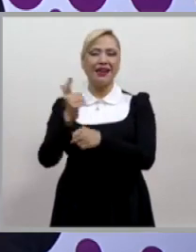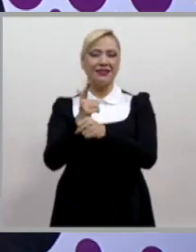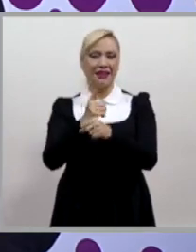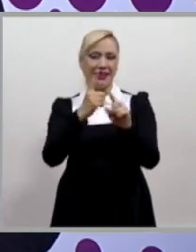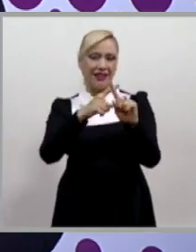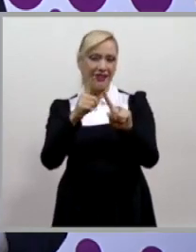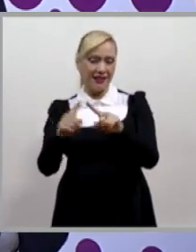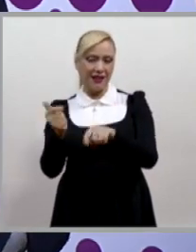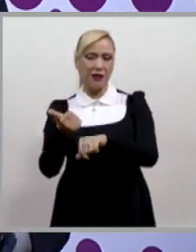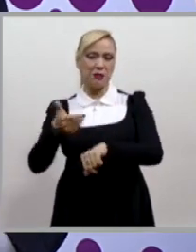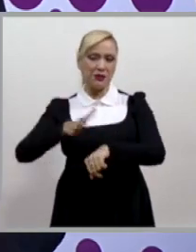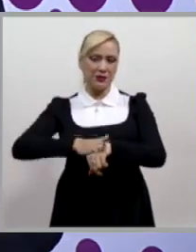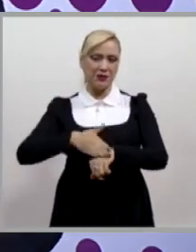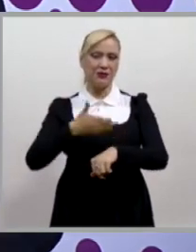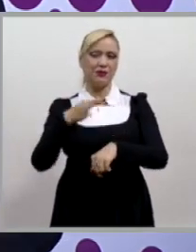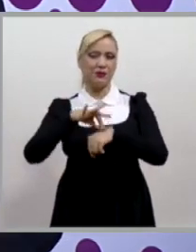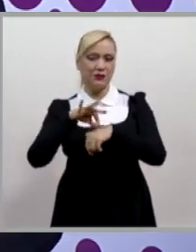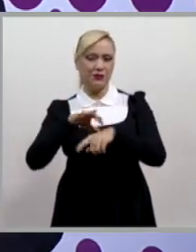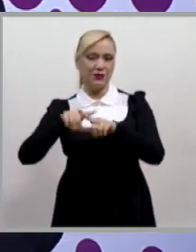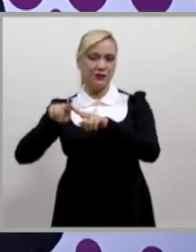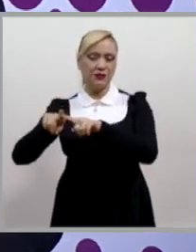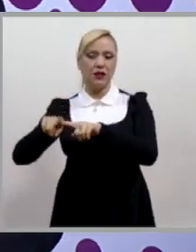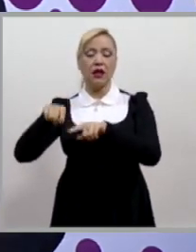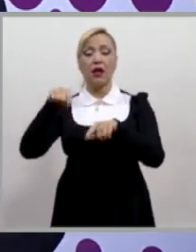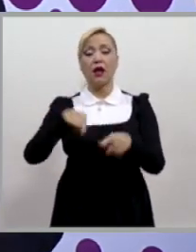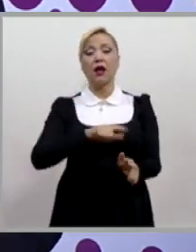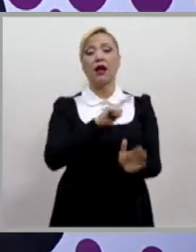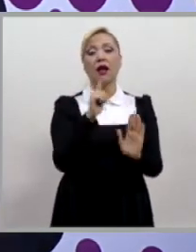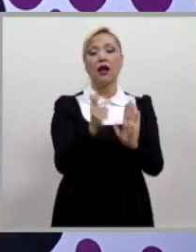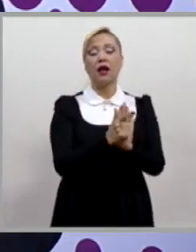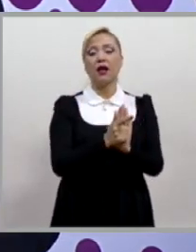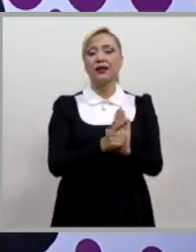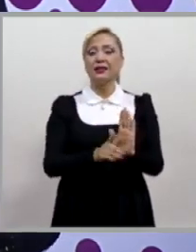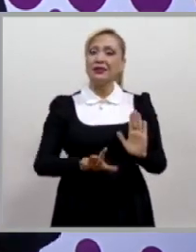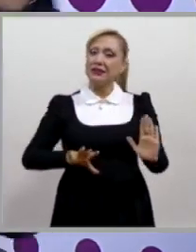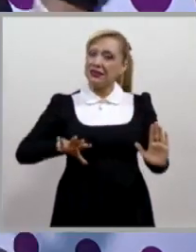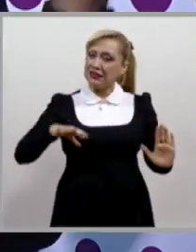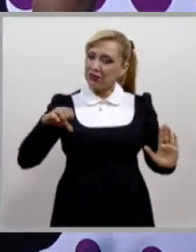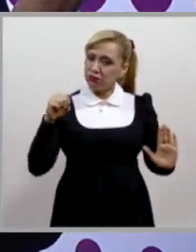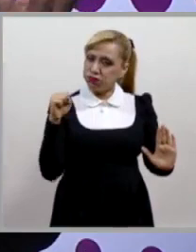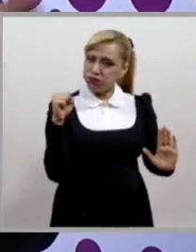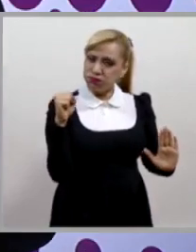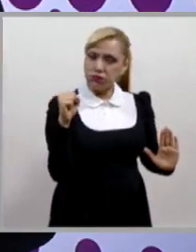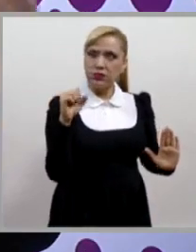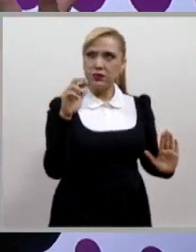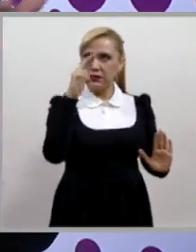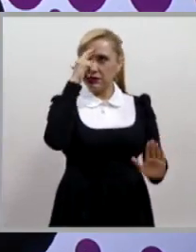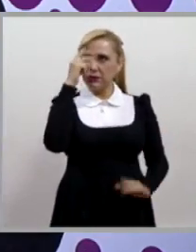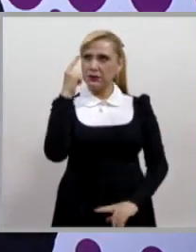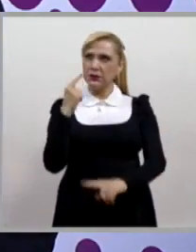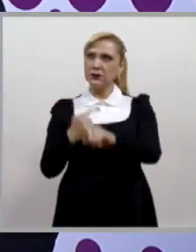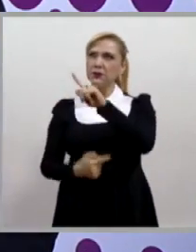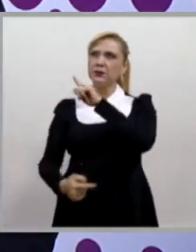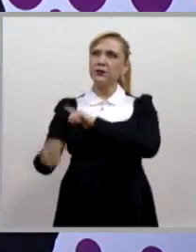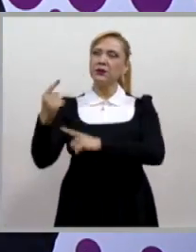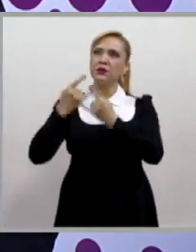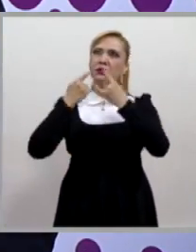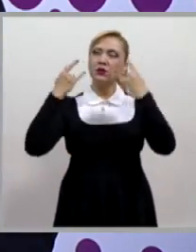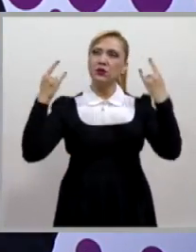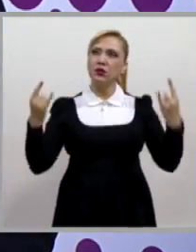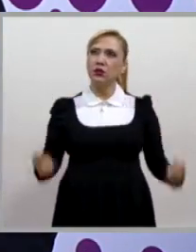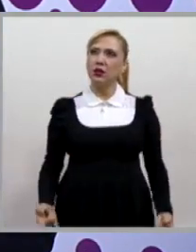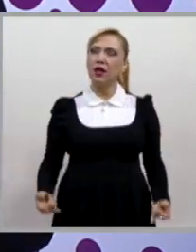resistido a las revoluciones industriales. Con esto quiero decir que pensemos en la revolución industrial que todos conocemos.